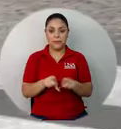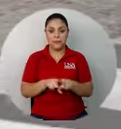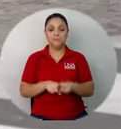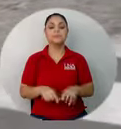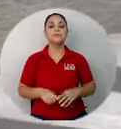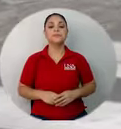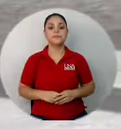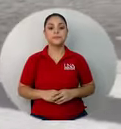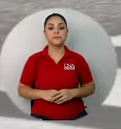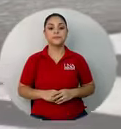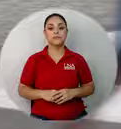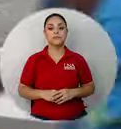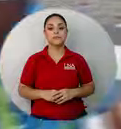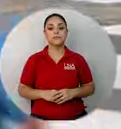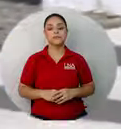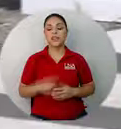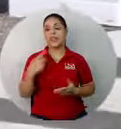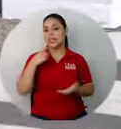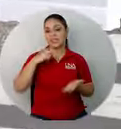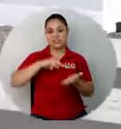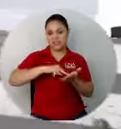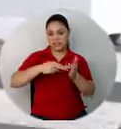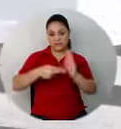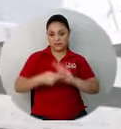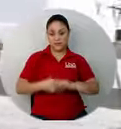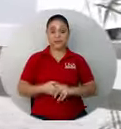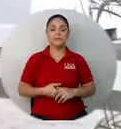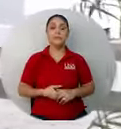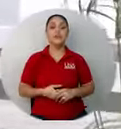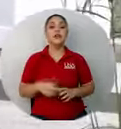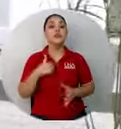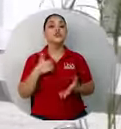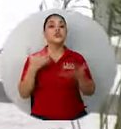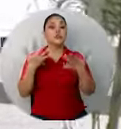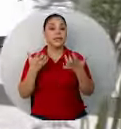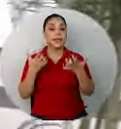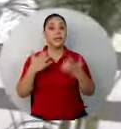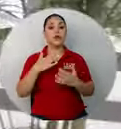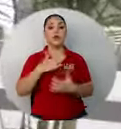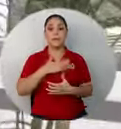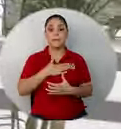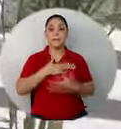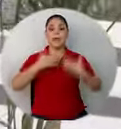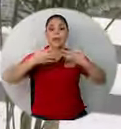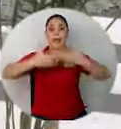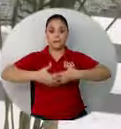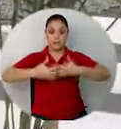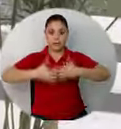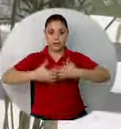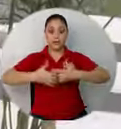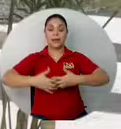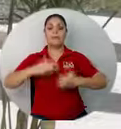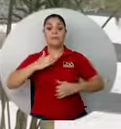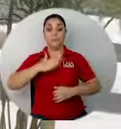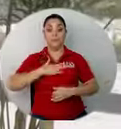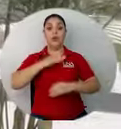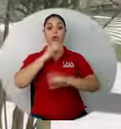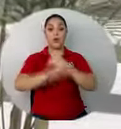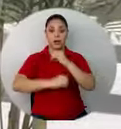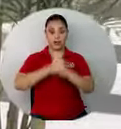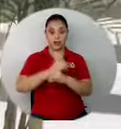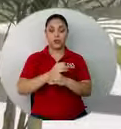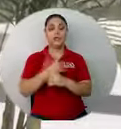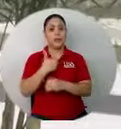procedimientos. Entonces, ¿qué quiero decir con esto? Si yo quiero que mi compañía, que mi organización tenga un